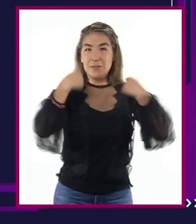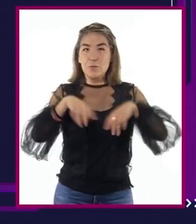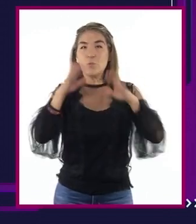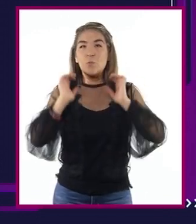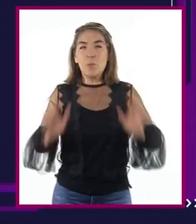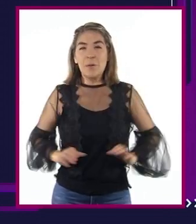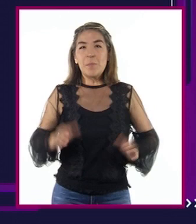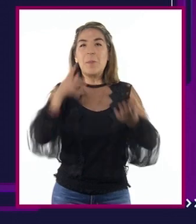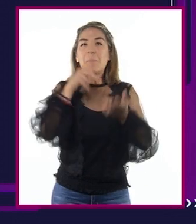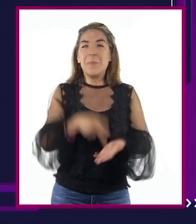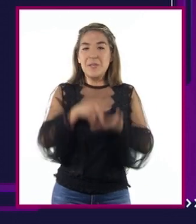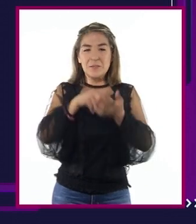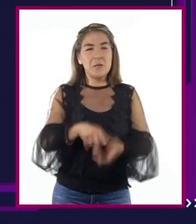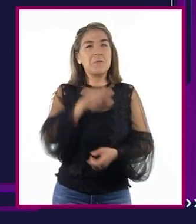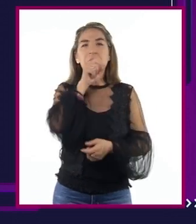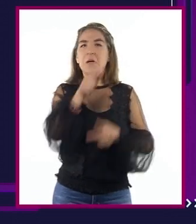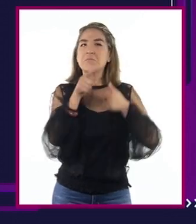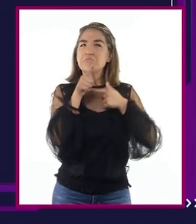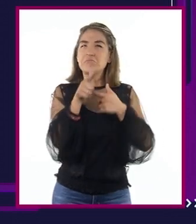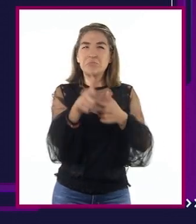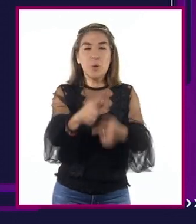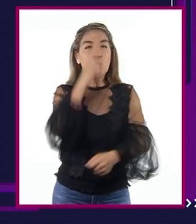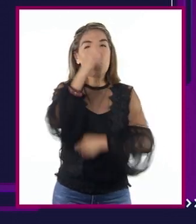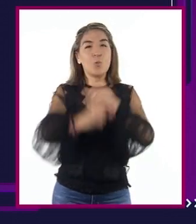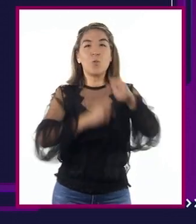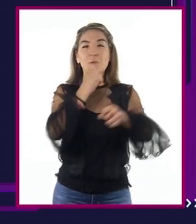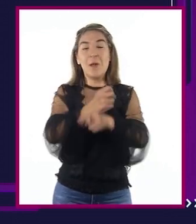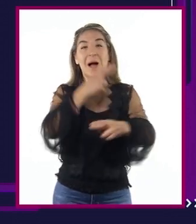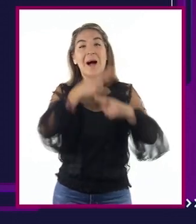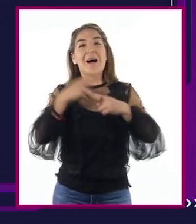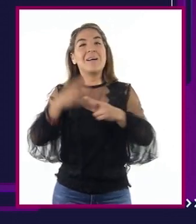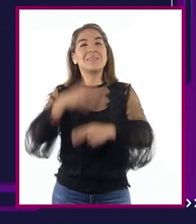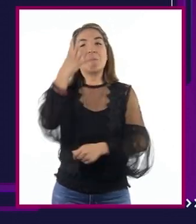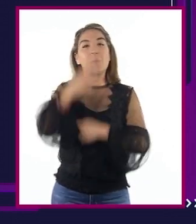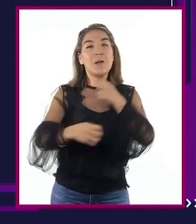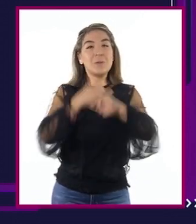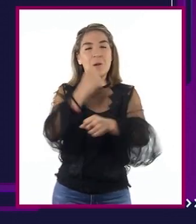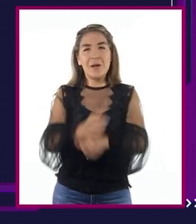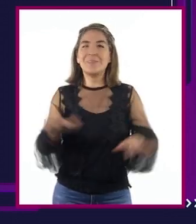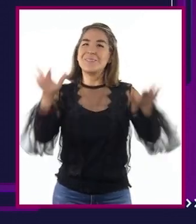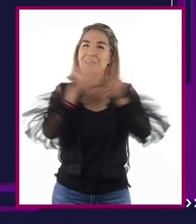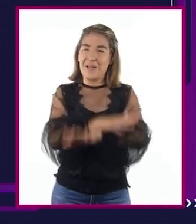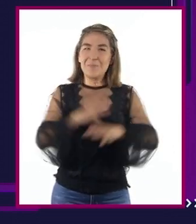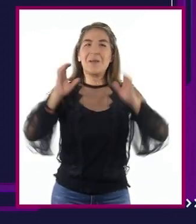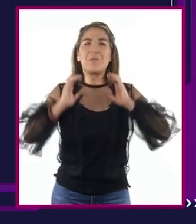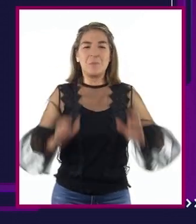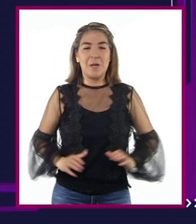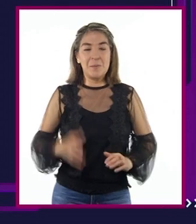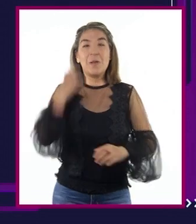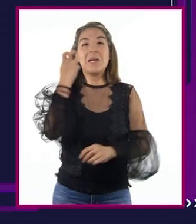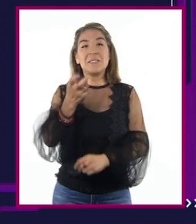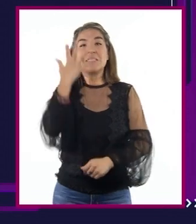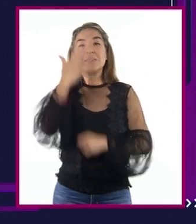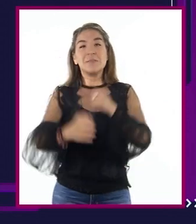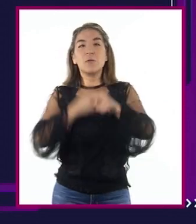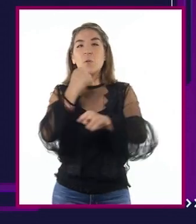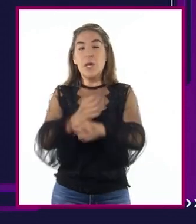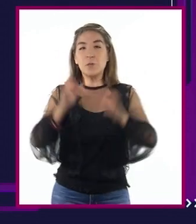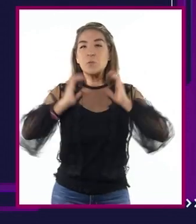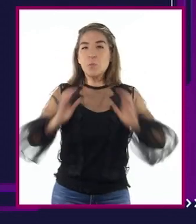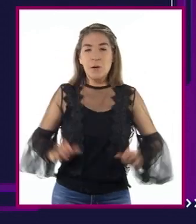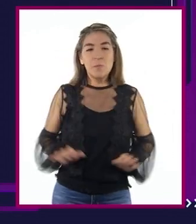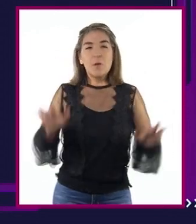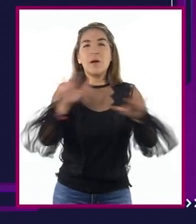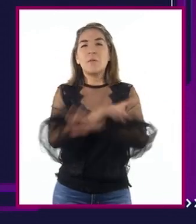corporal se mantuvo todo un año hasta los 4. A los 5 años, la masa corporal